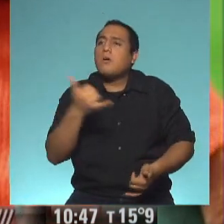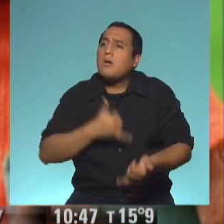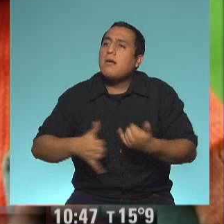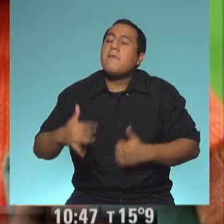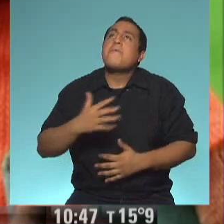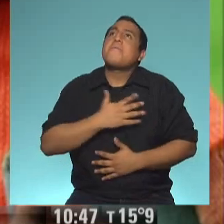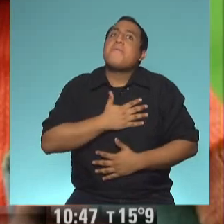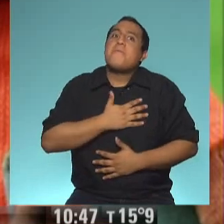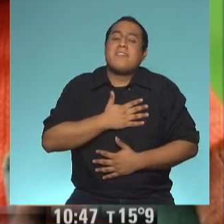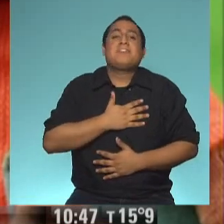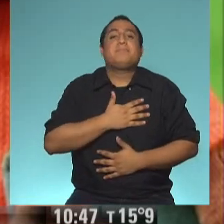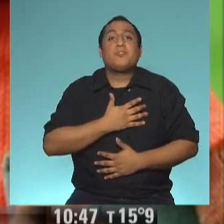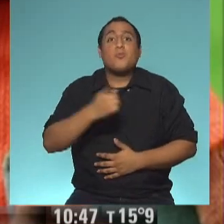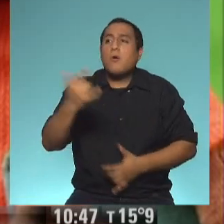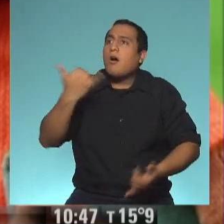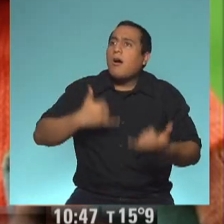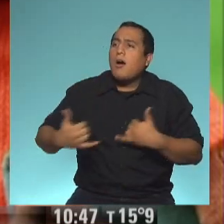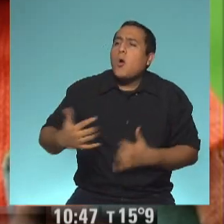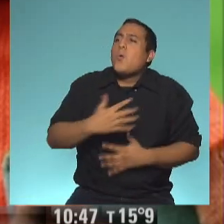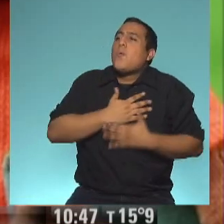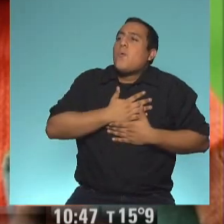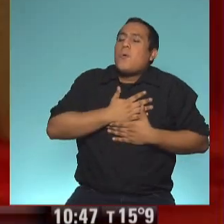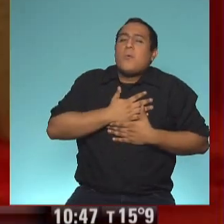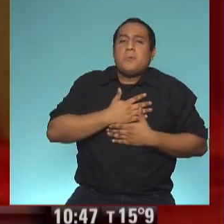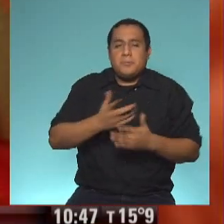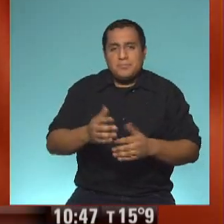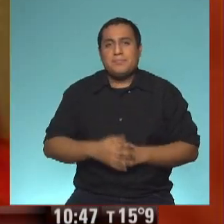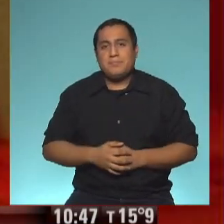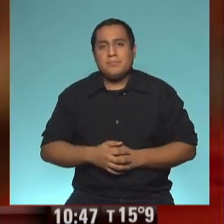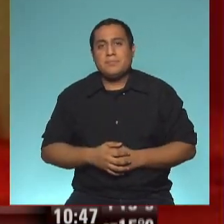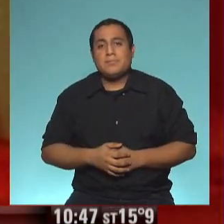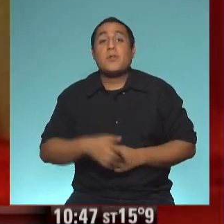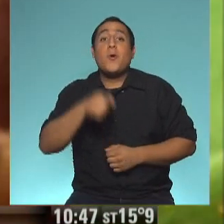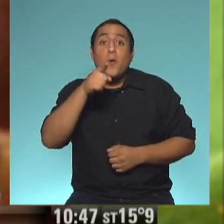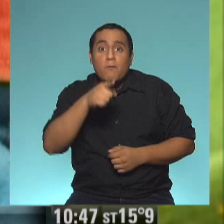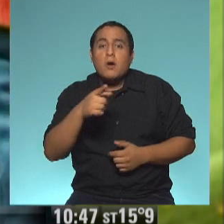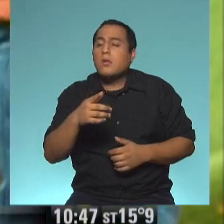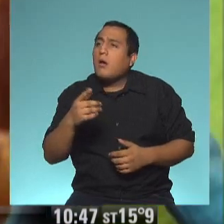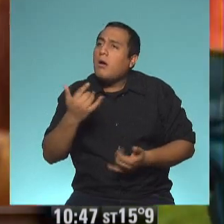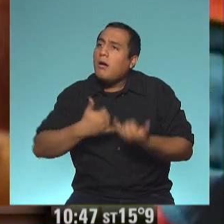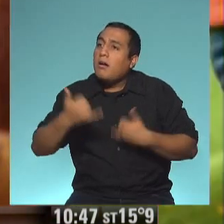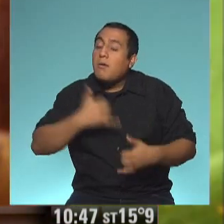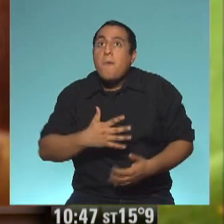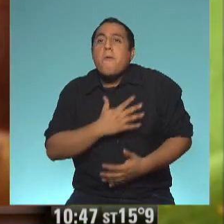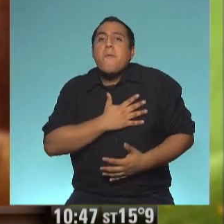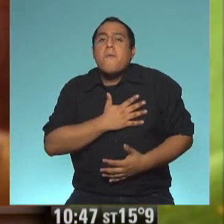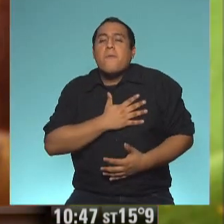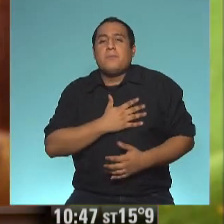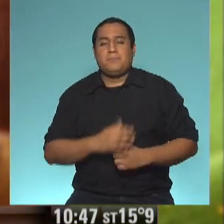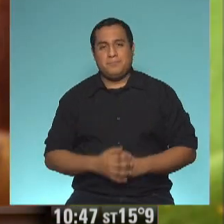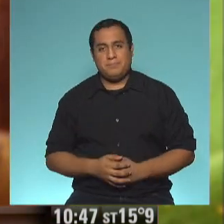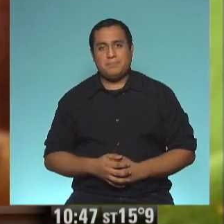que llega a tu corazón que llega a tu corazón